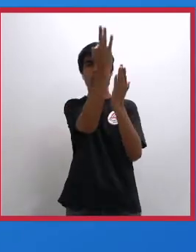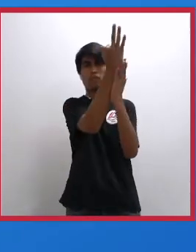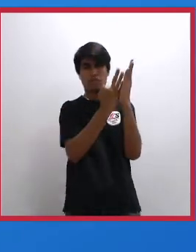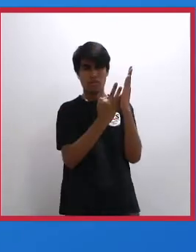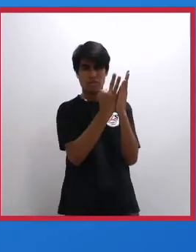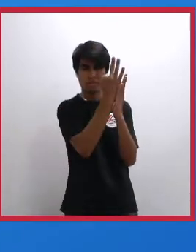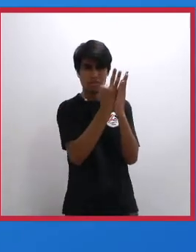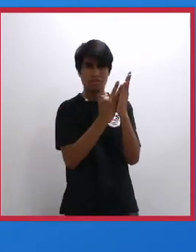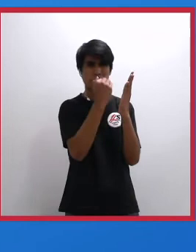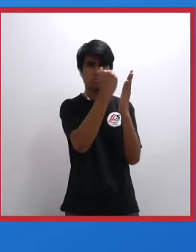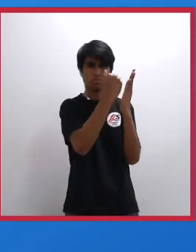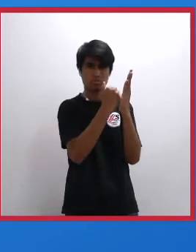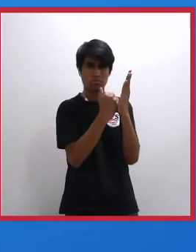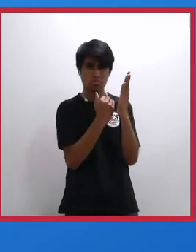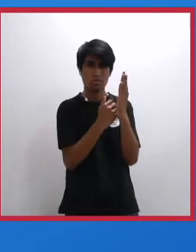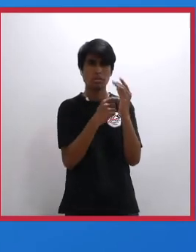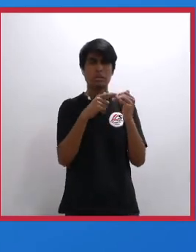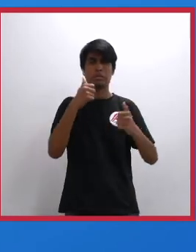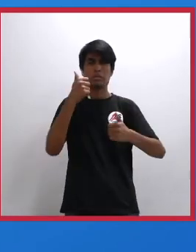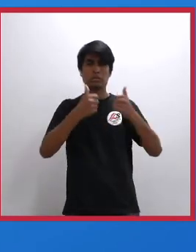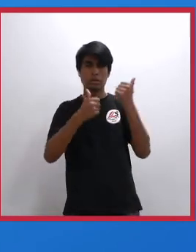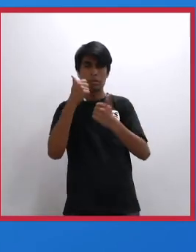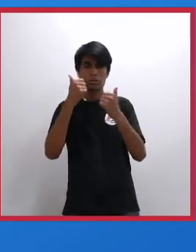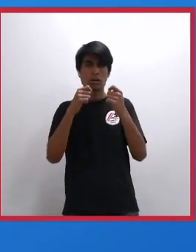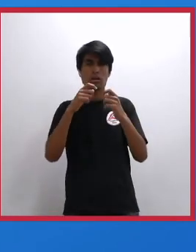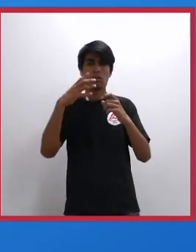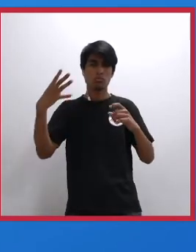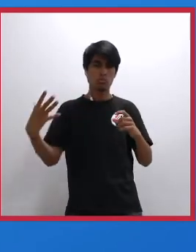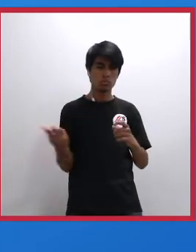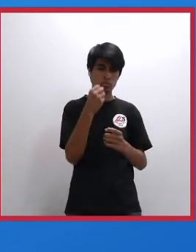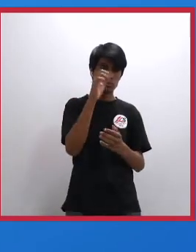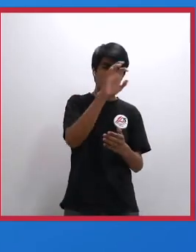deben detallar cuáles son las instalaciones y